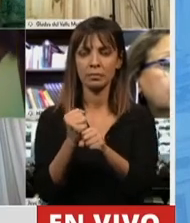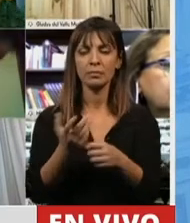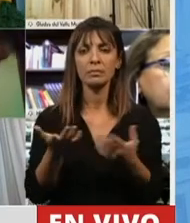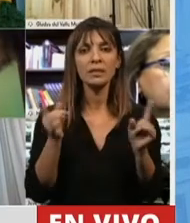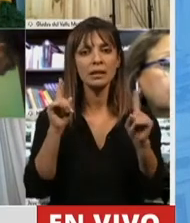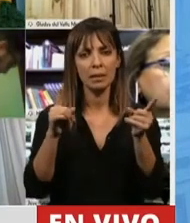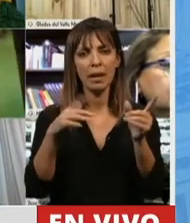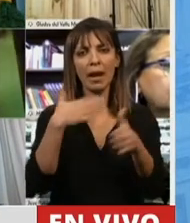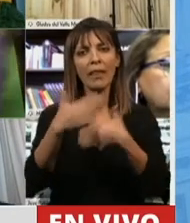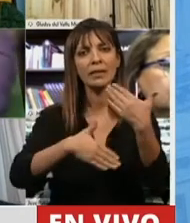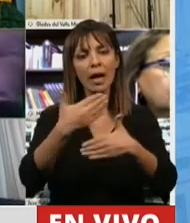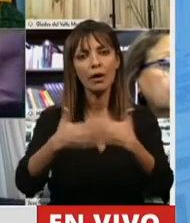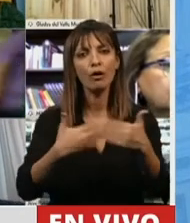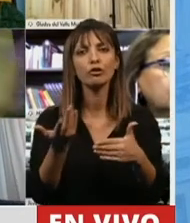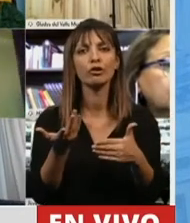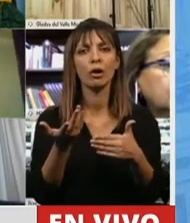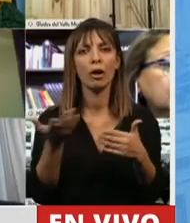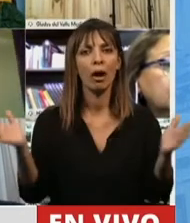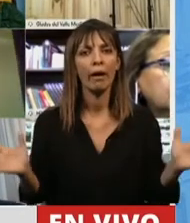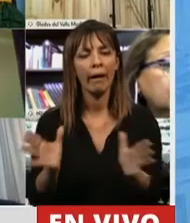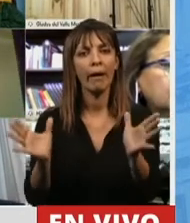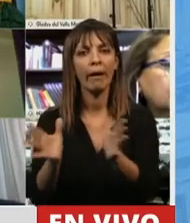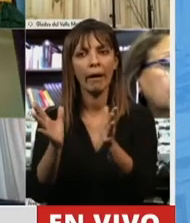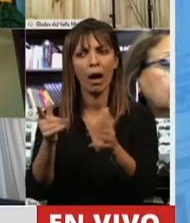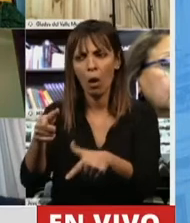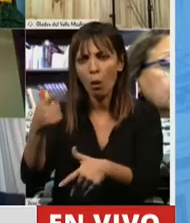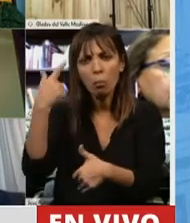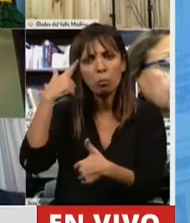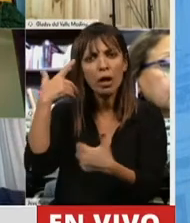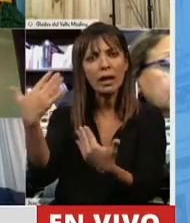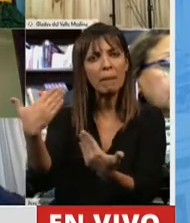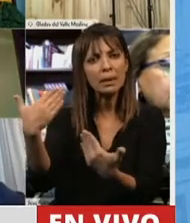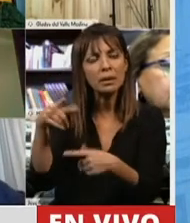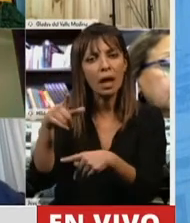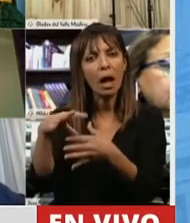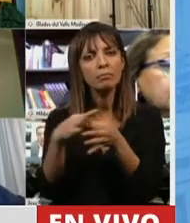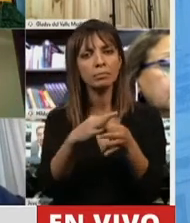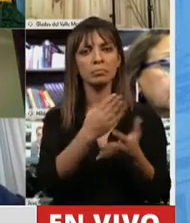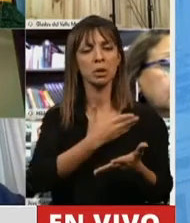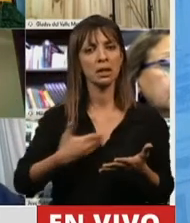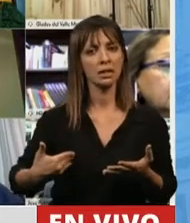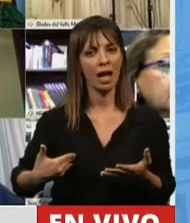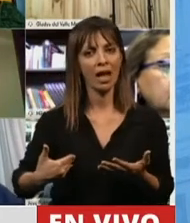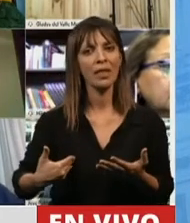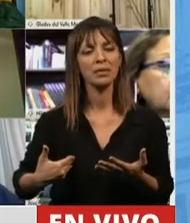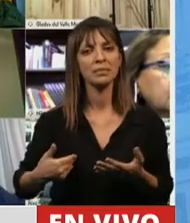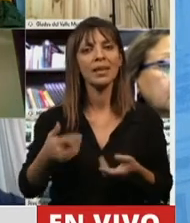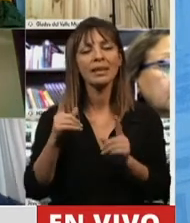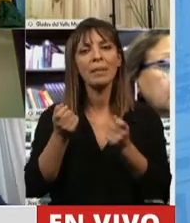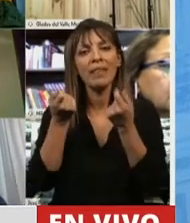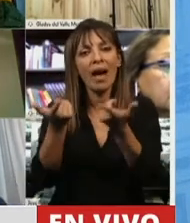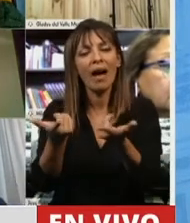el desarrollo, poder incentivar la eficiencia en la gestión del Estado y, por supuesto, nos